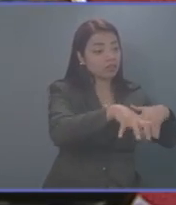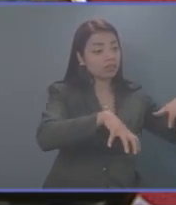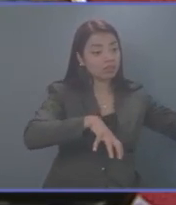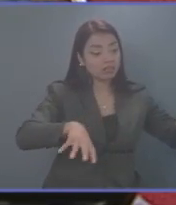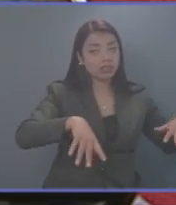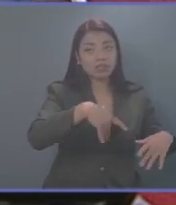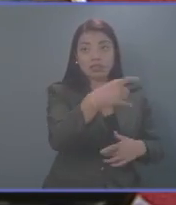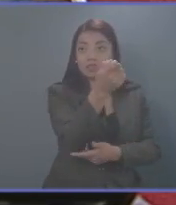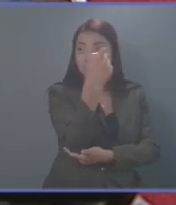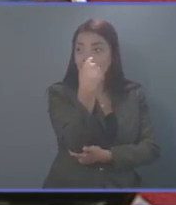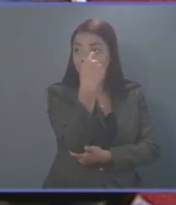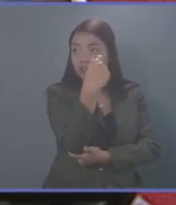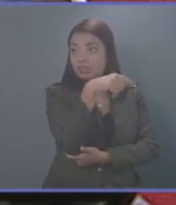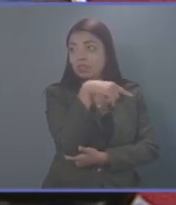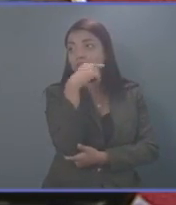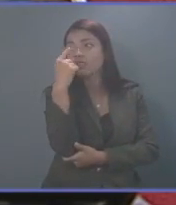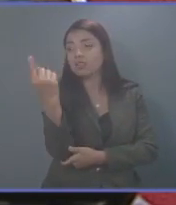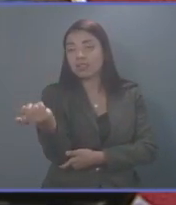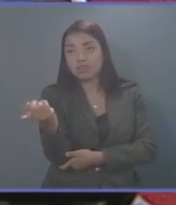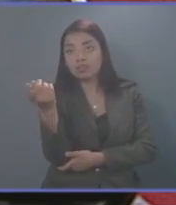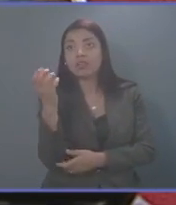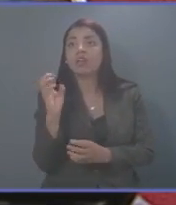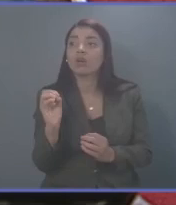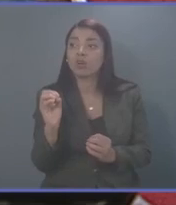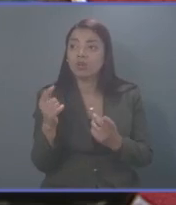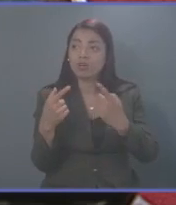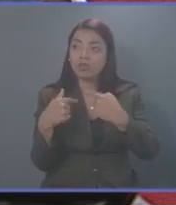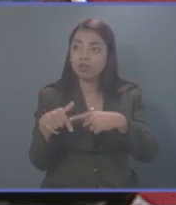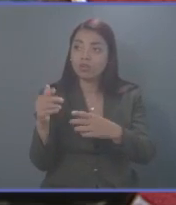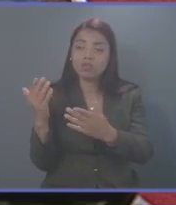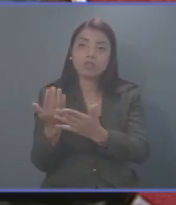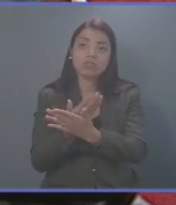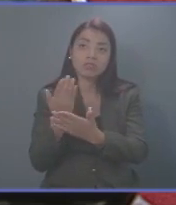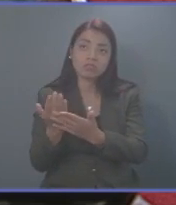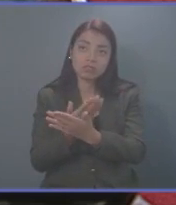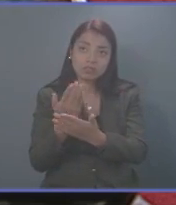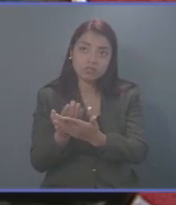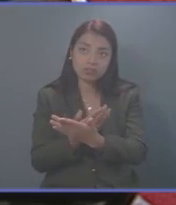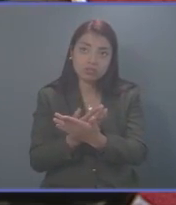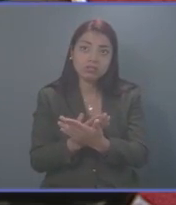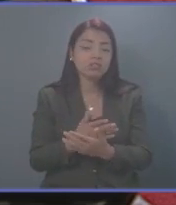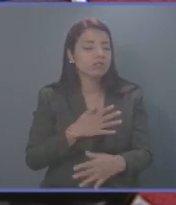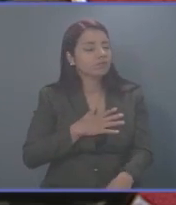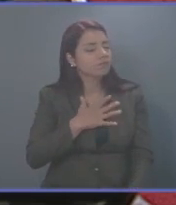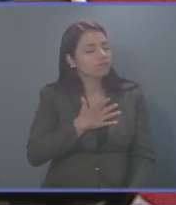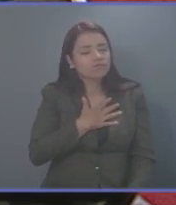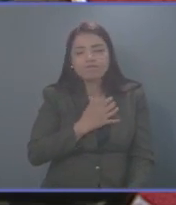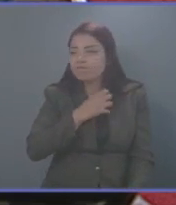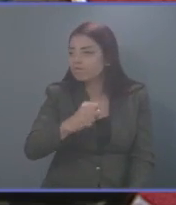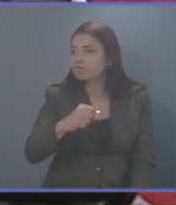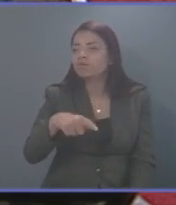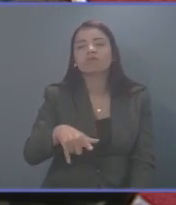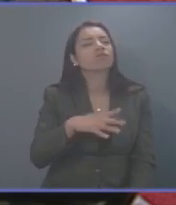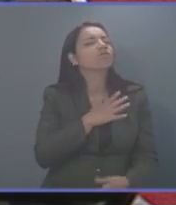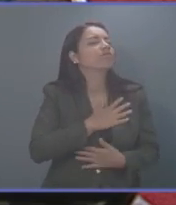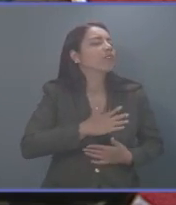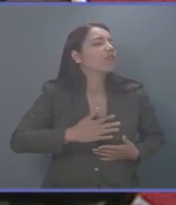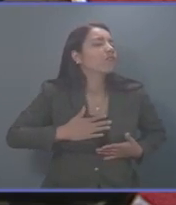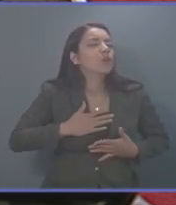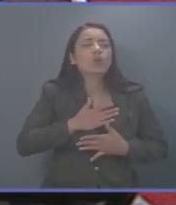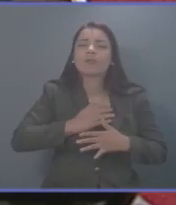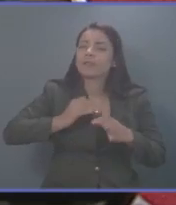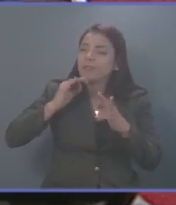interior de mi partido o continuar mis estudios que me encantaban, que los disfruté,